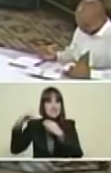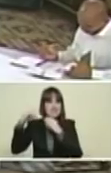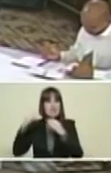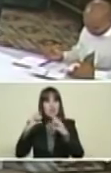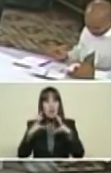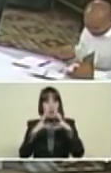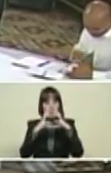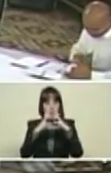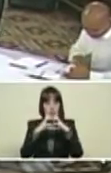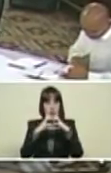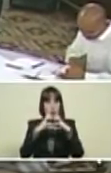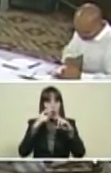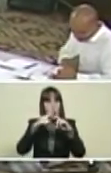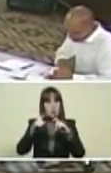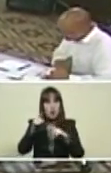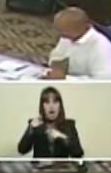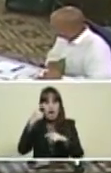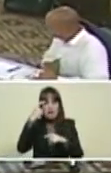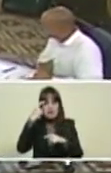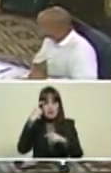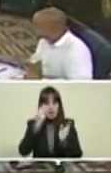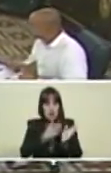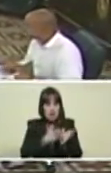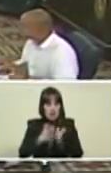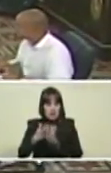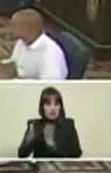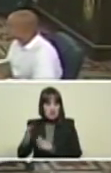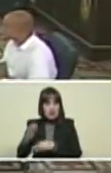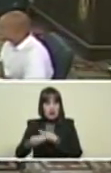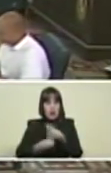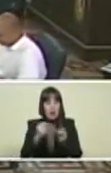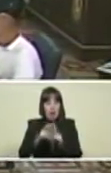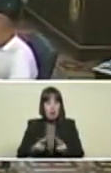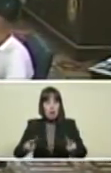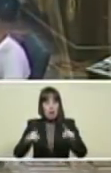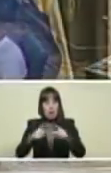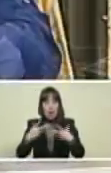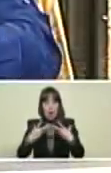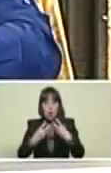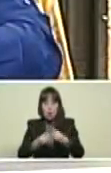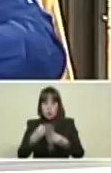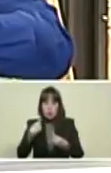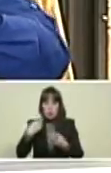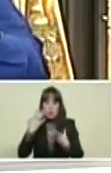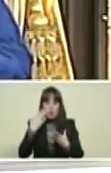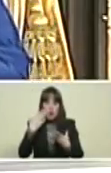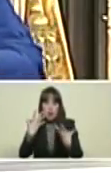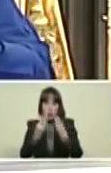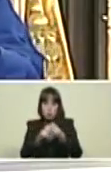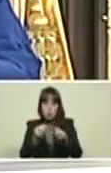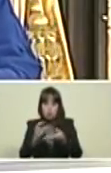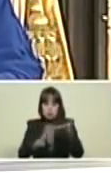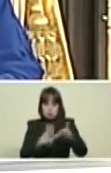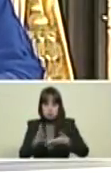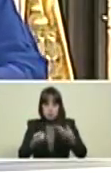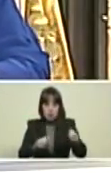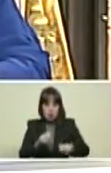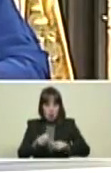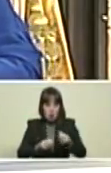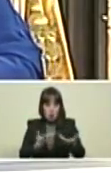Va a aprender a clasificar y a valorar en su hogar, con sus manos, a clasificar y a